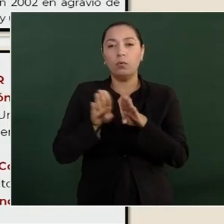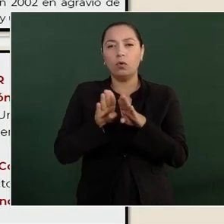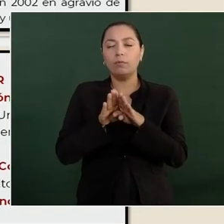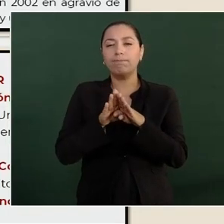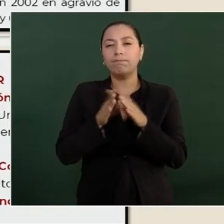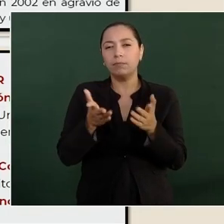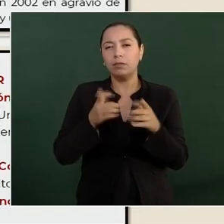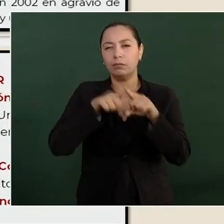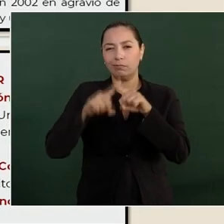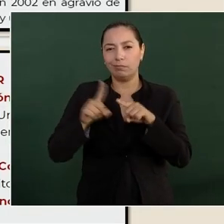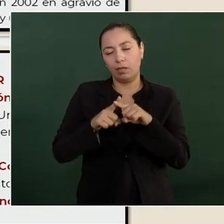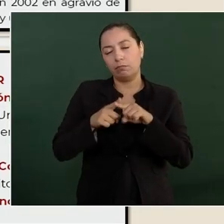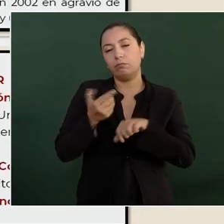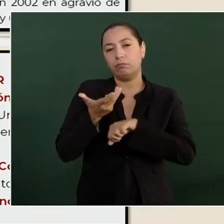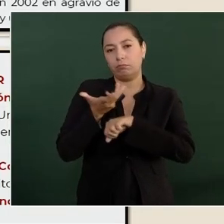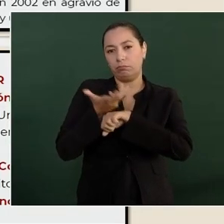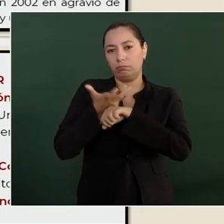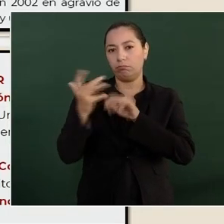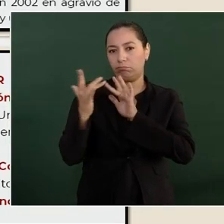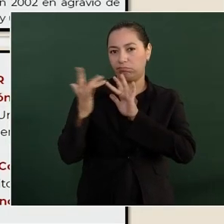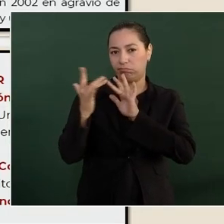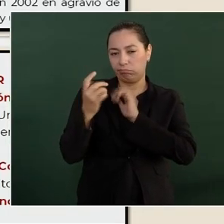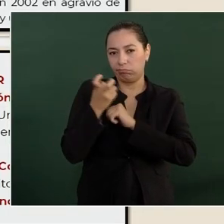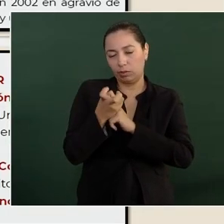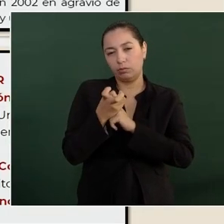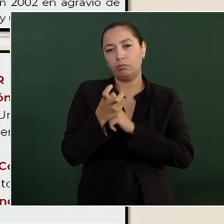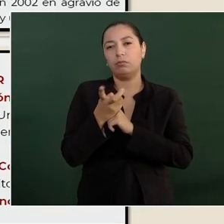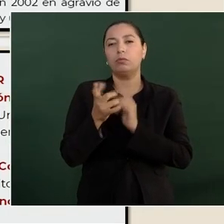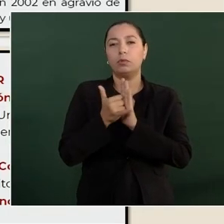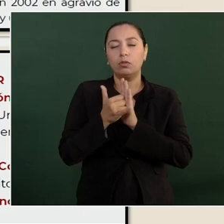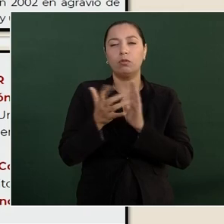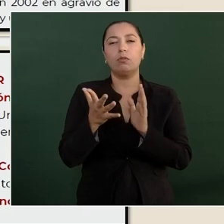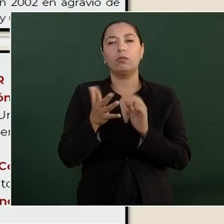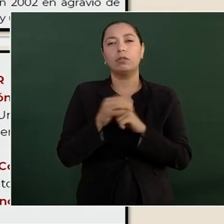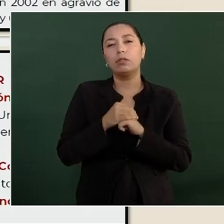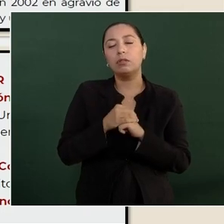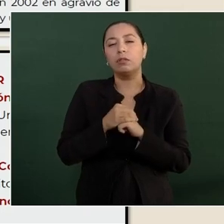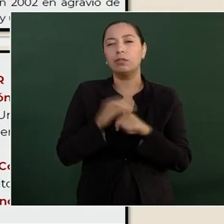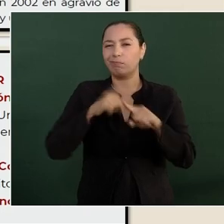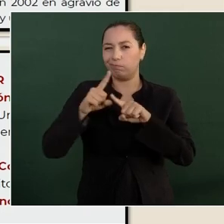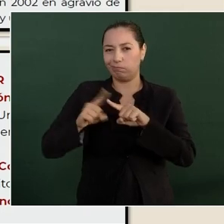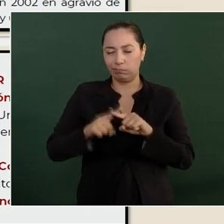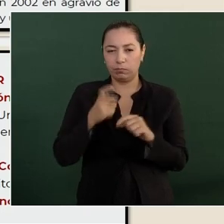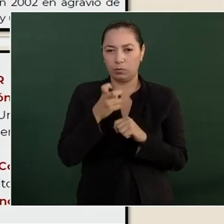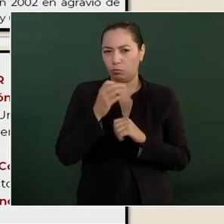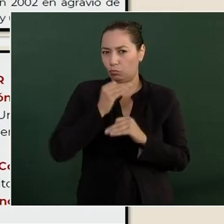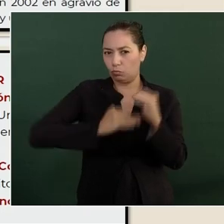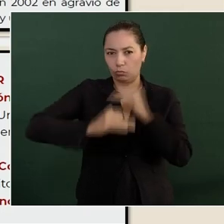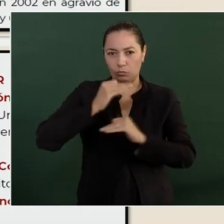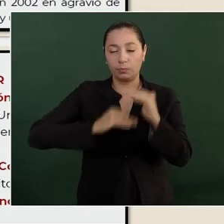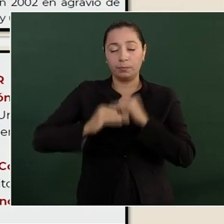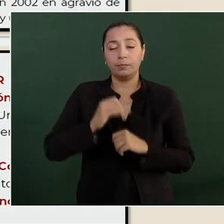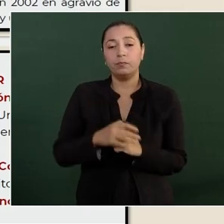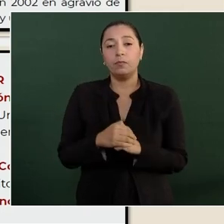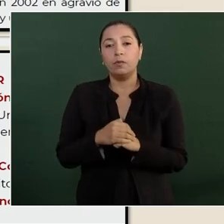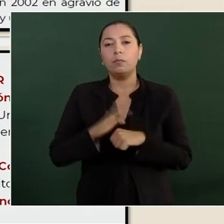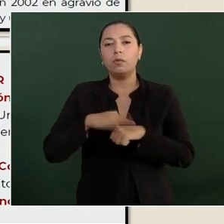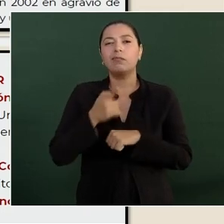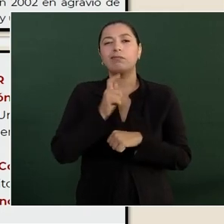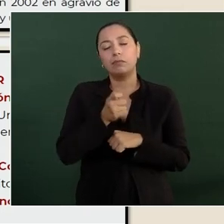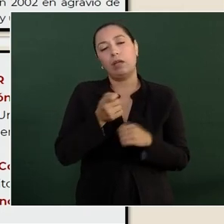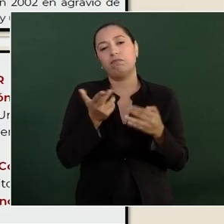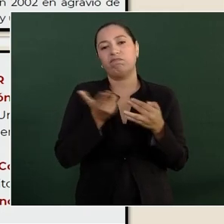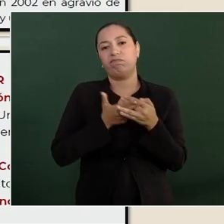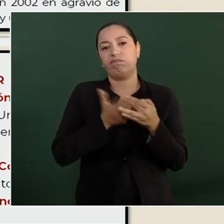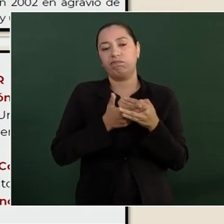cortes de los Estados Unidos, Nueva York, Oklahoma, todos, y por delitos de